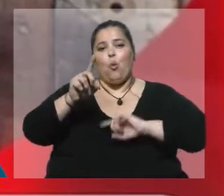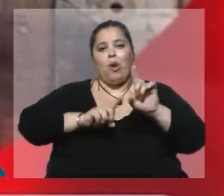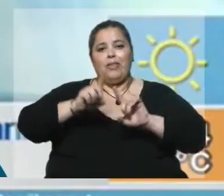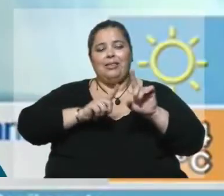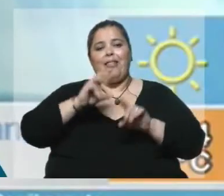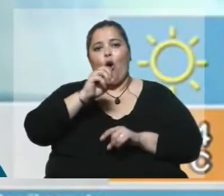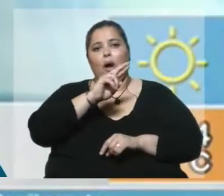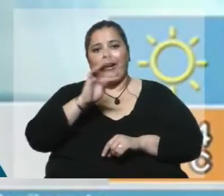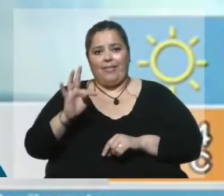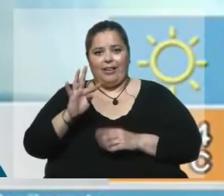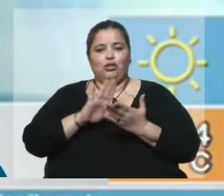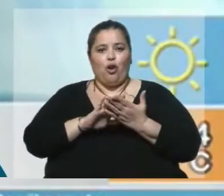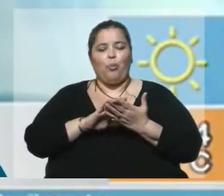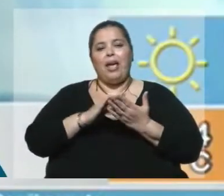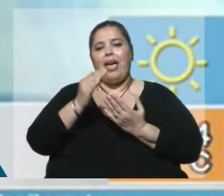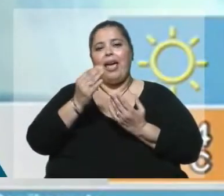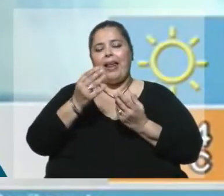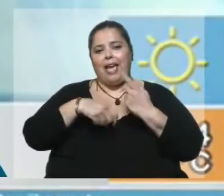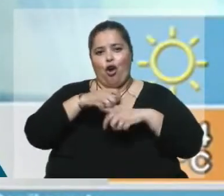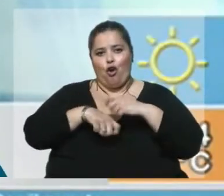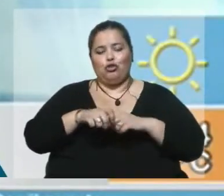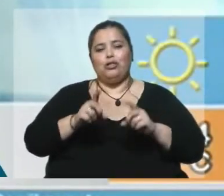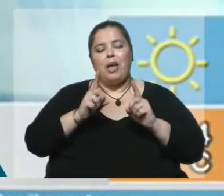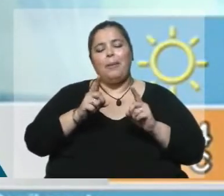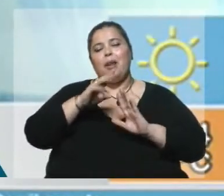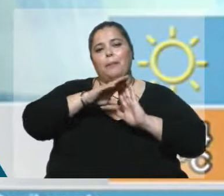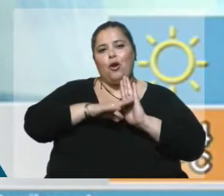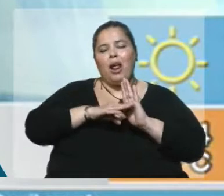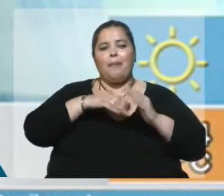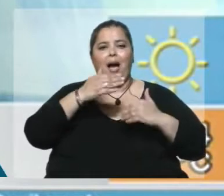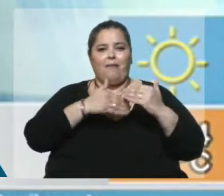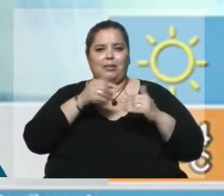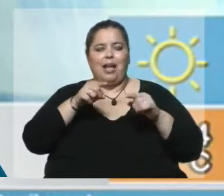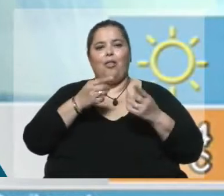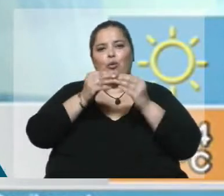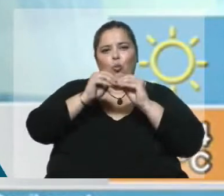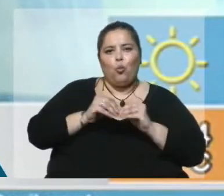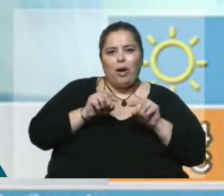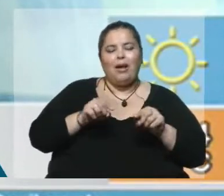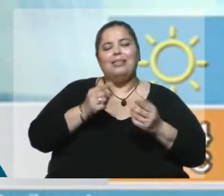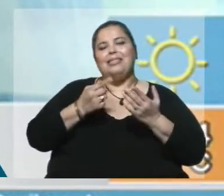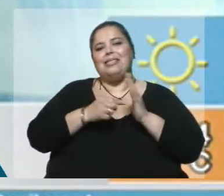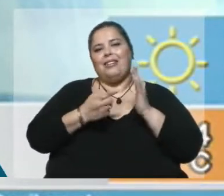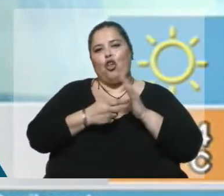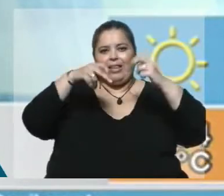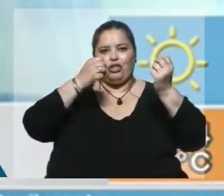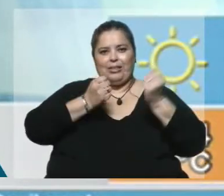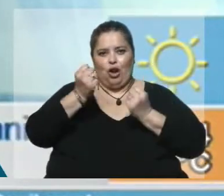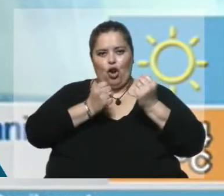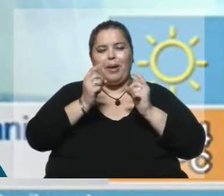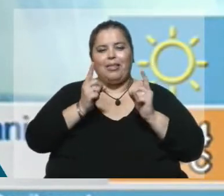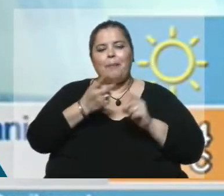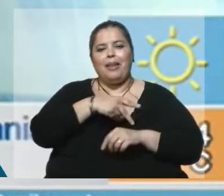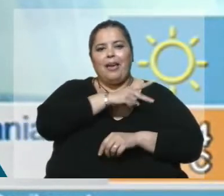or también cursó el programa de formación avanzada en métodos cuantitativos del centro de investigaciones económicas fue gerente de